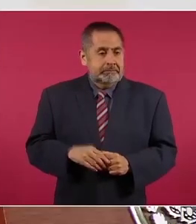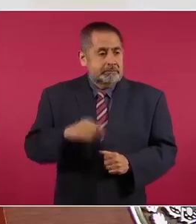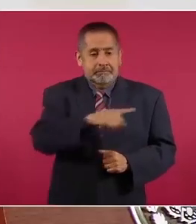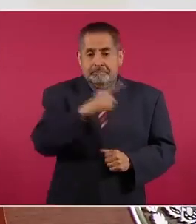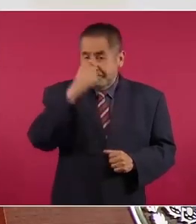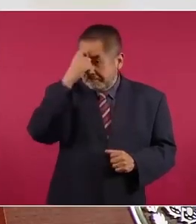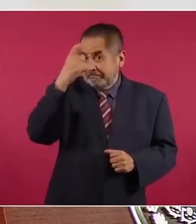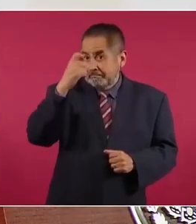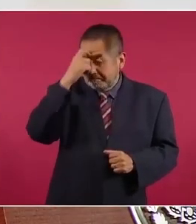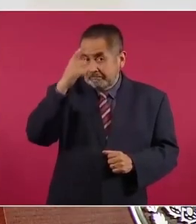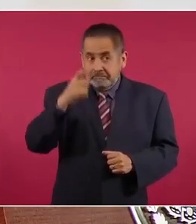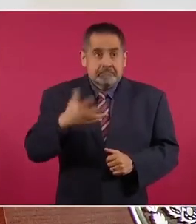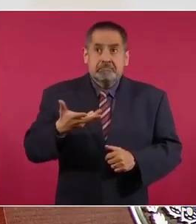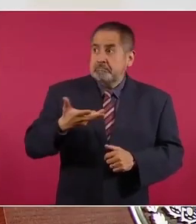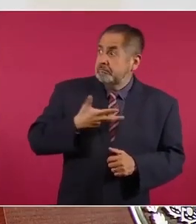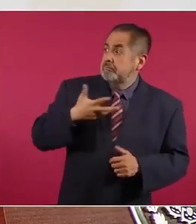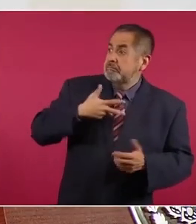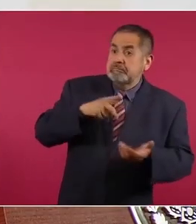Inventaron